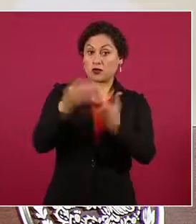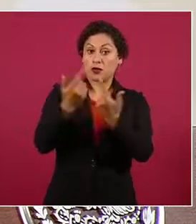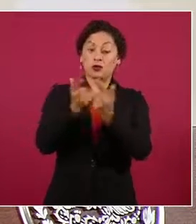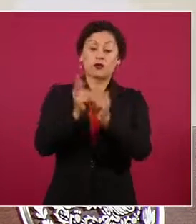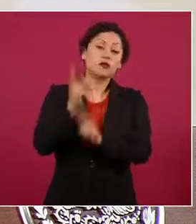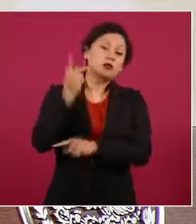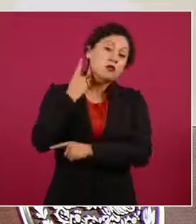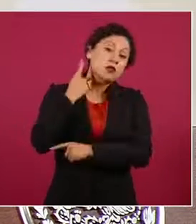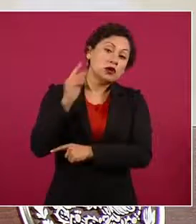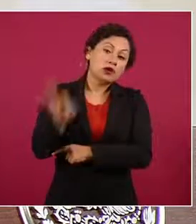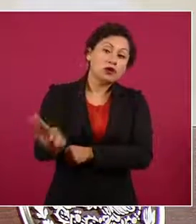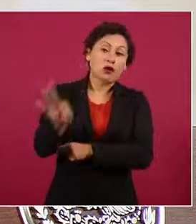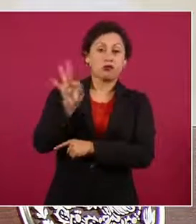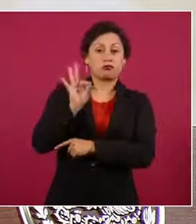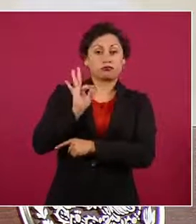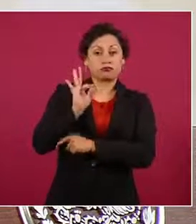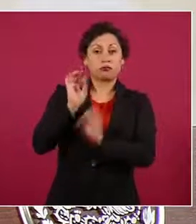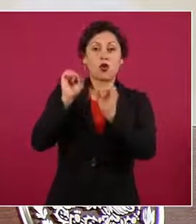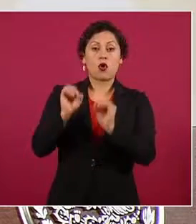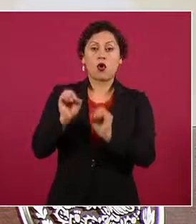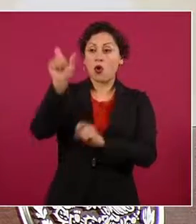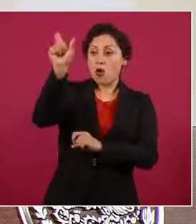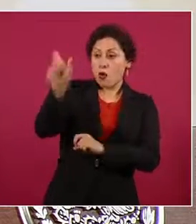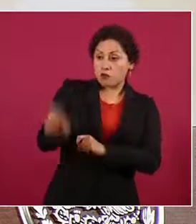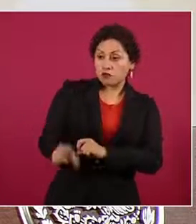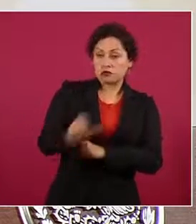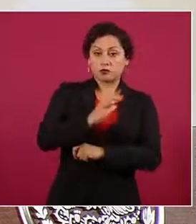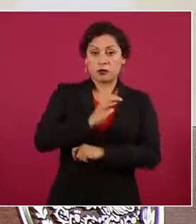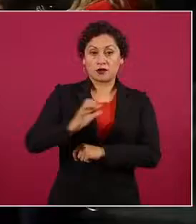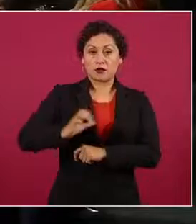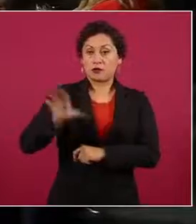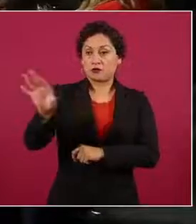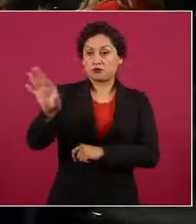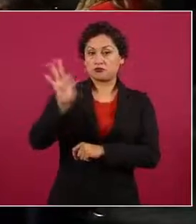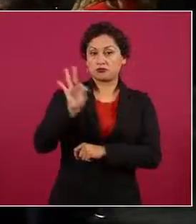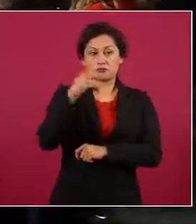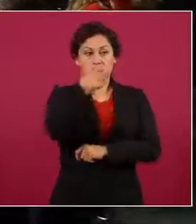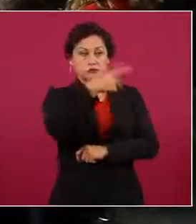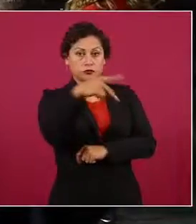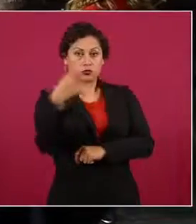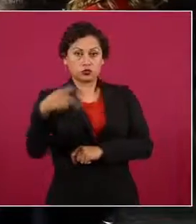consideren más conveniente,